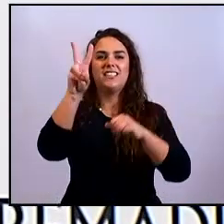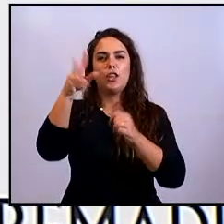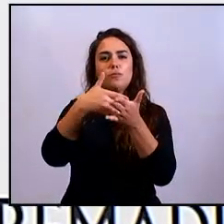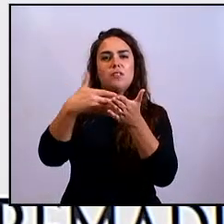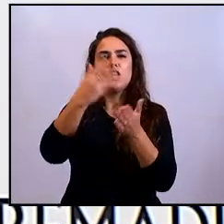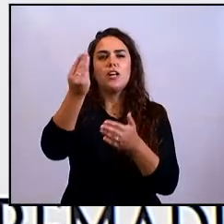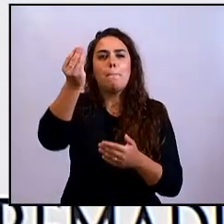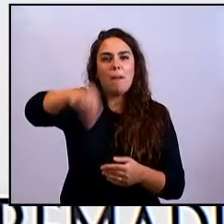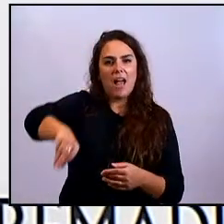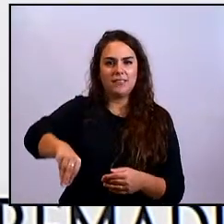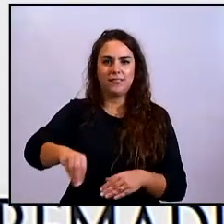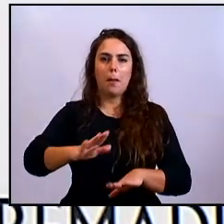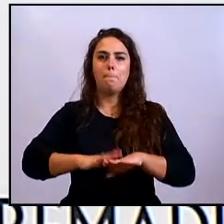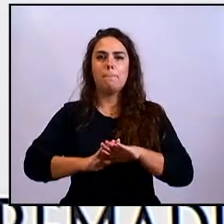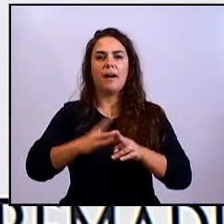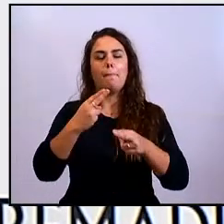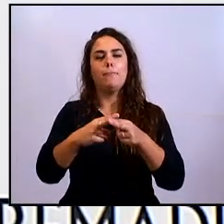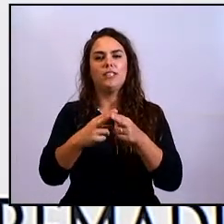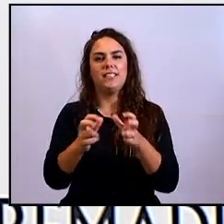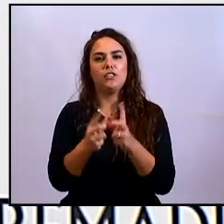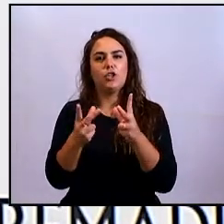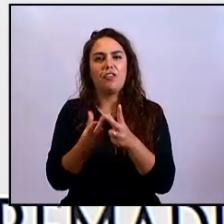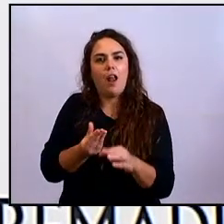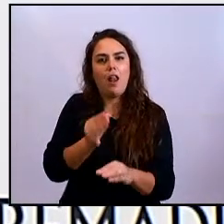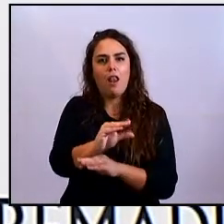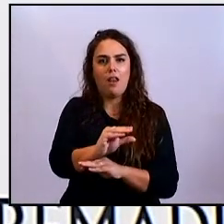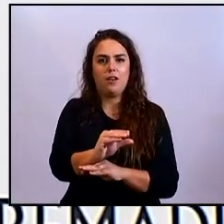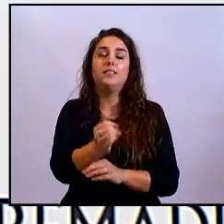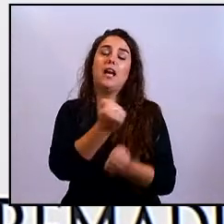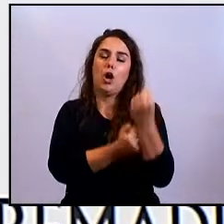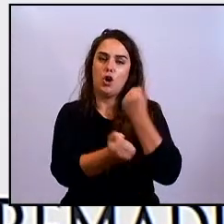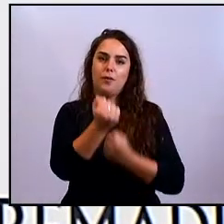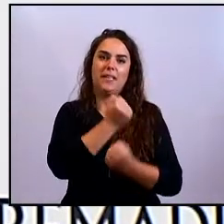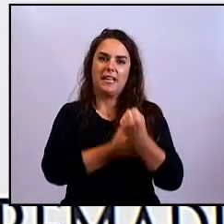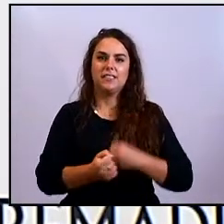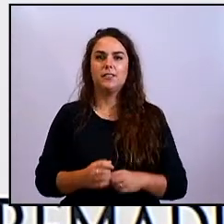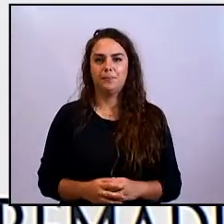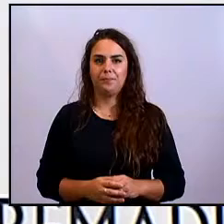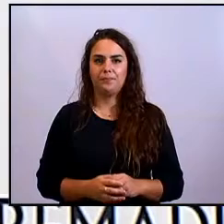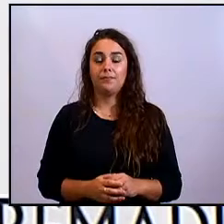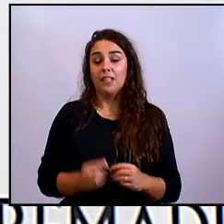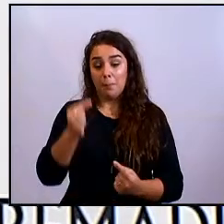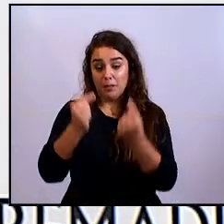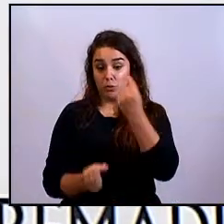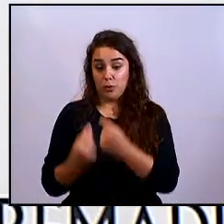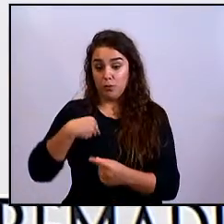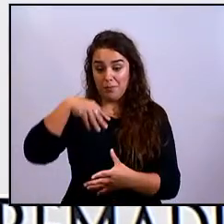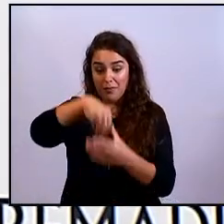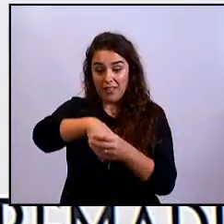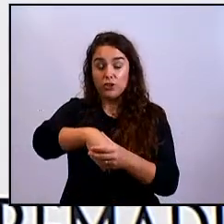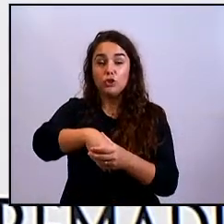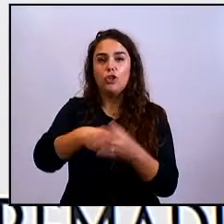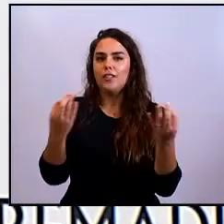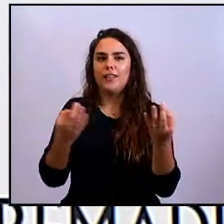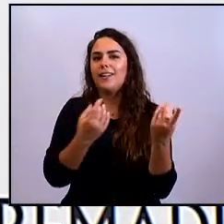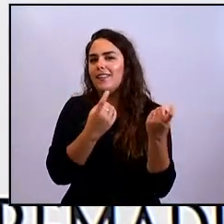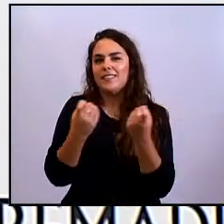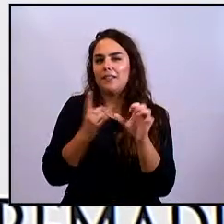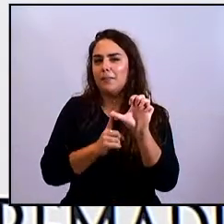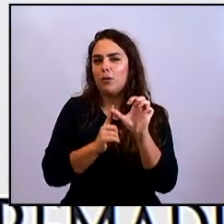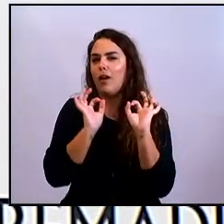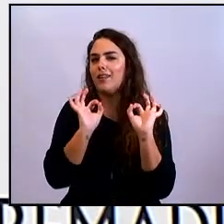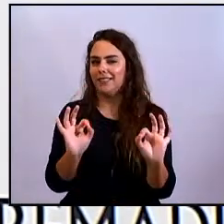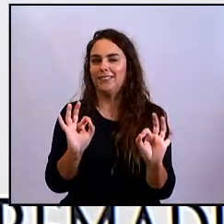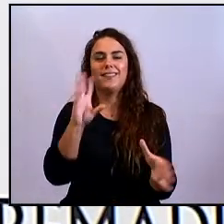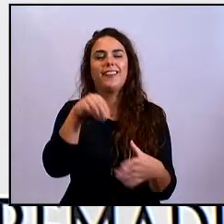más para invertir en políticas sociales y económicas. Este presupuesto contempla lo que necesita Extremadura, lo